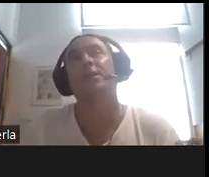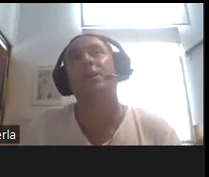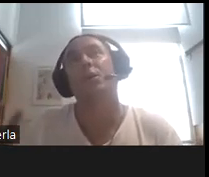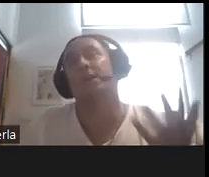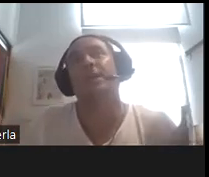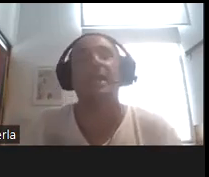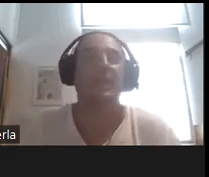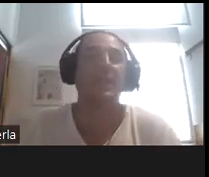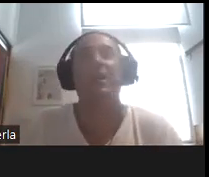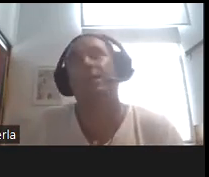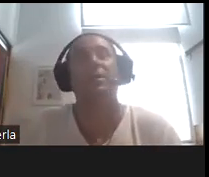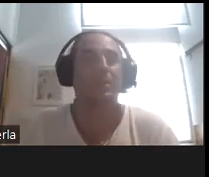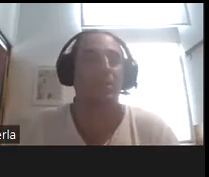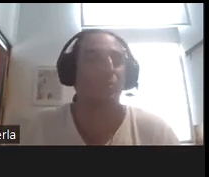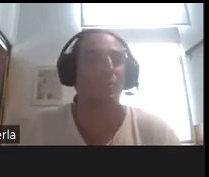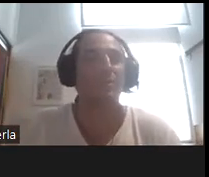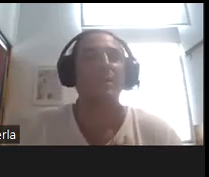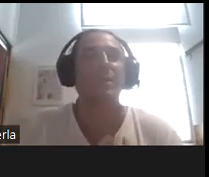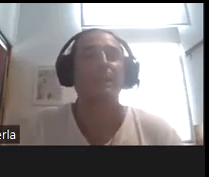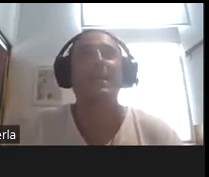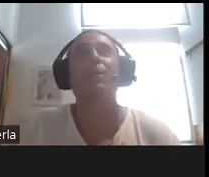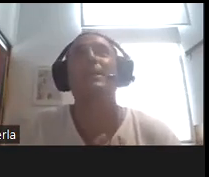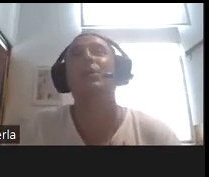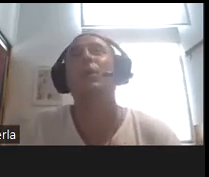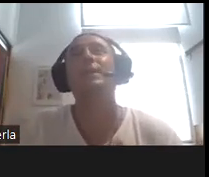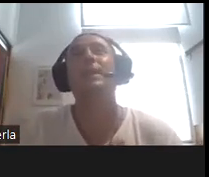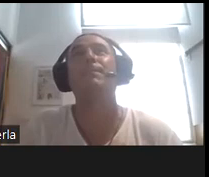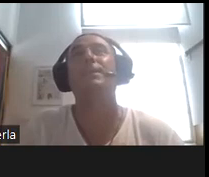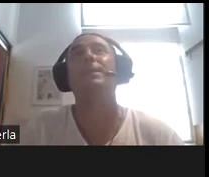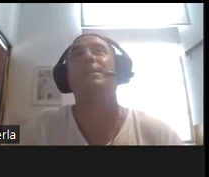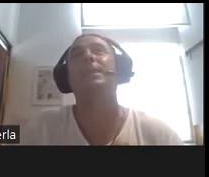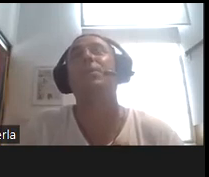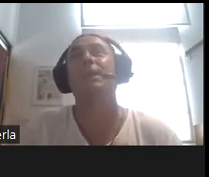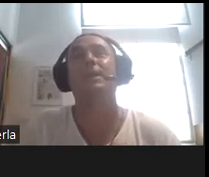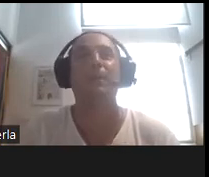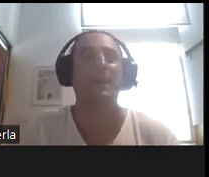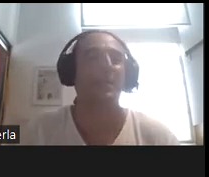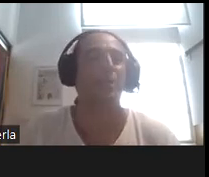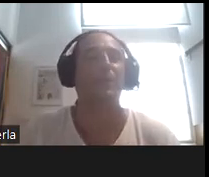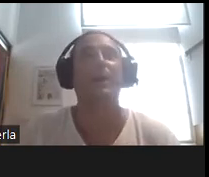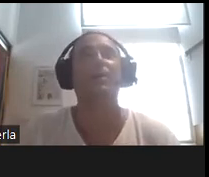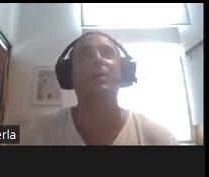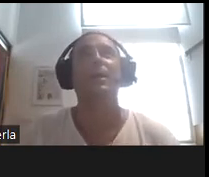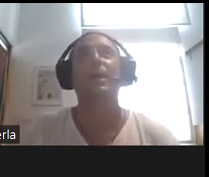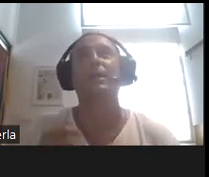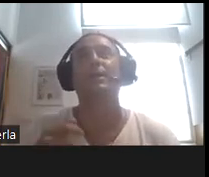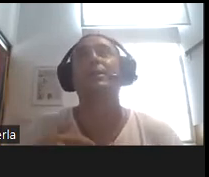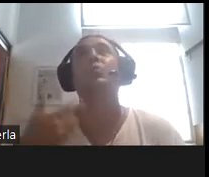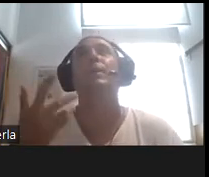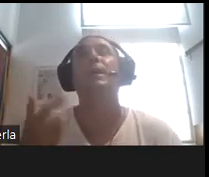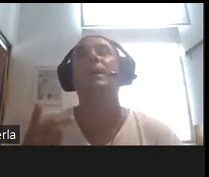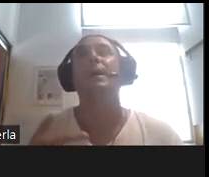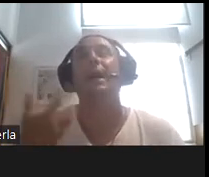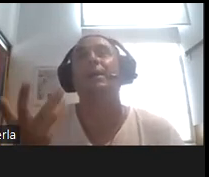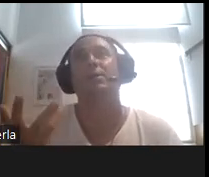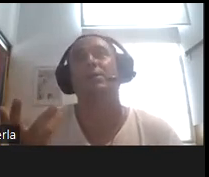tener los aretes que ella quería, y se hizo el segundo. Entonces, me quedo pensando en cuál es el mix de incentivos que necesitamos para que el sector privado se